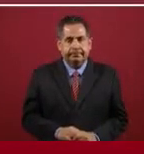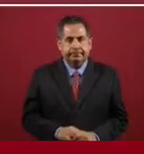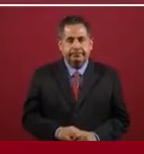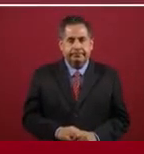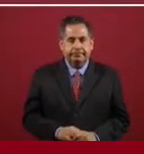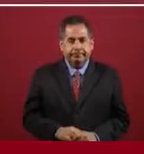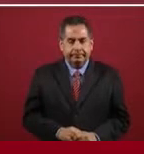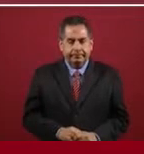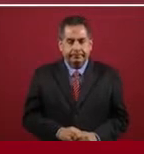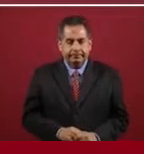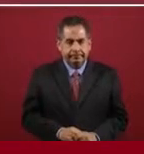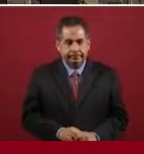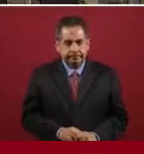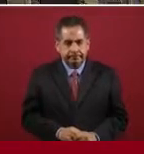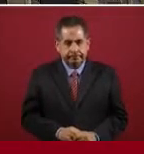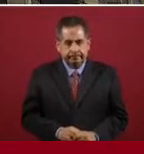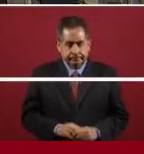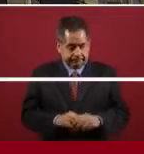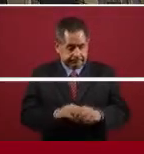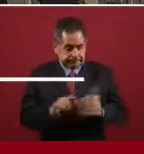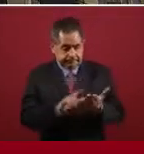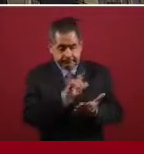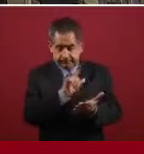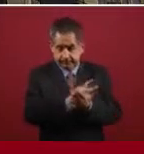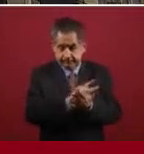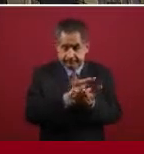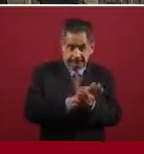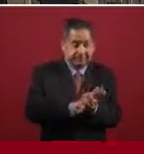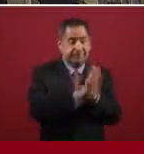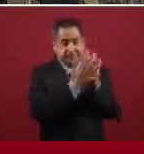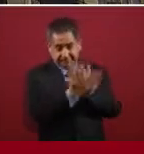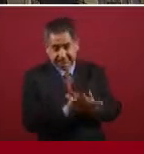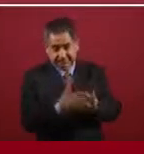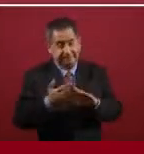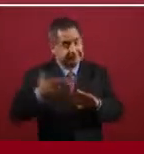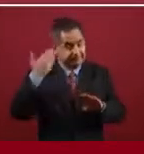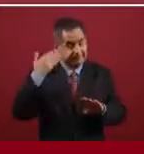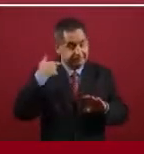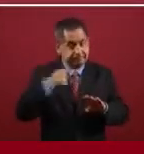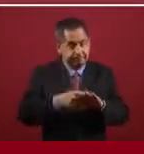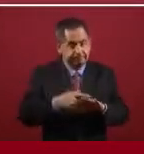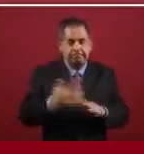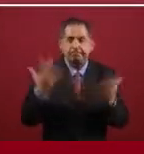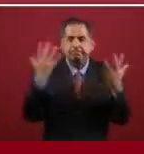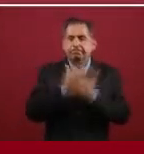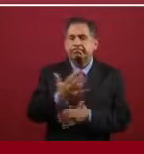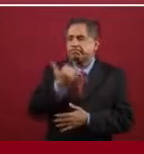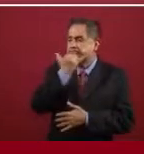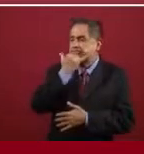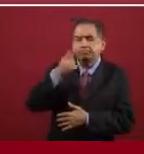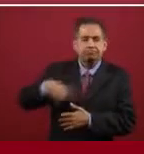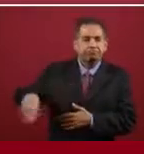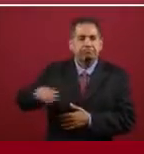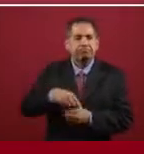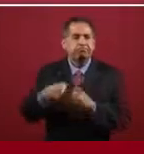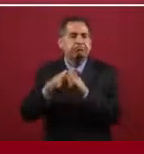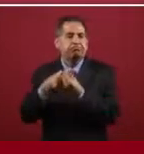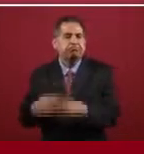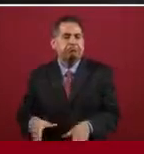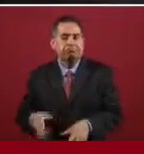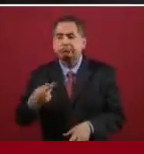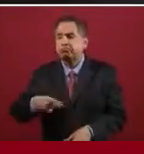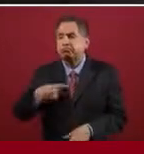Se hicieron reformas que afectaron a los trabajadores, que afectaron a todos